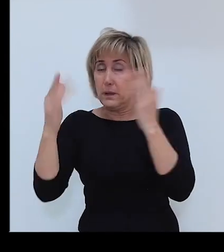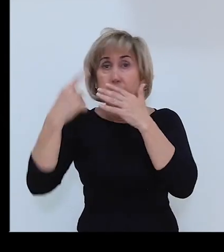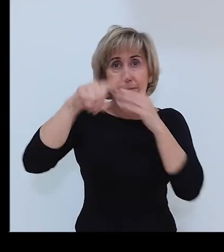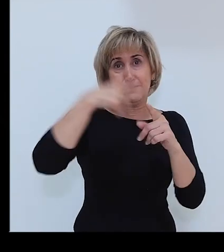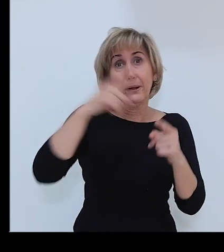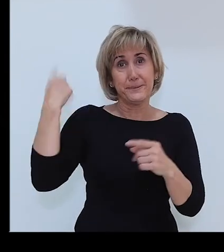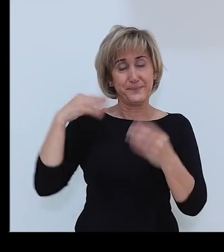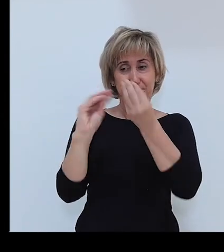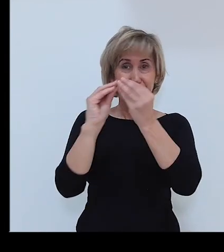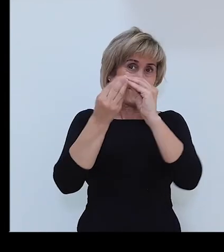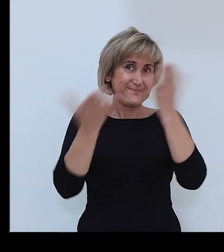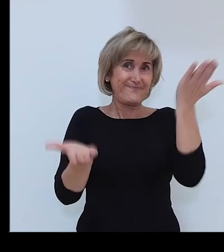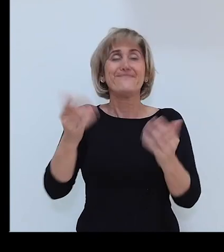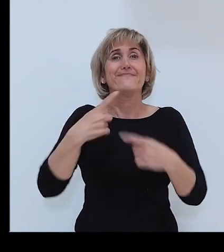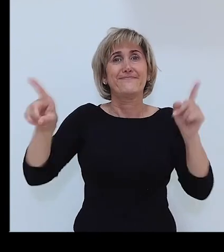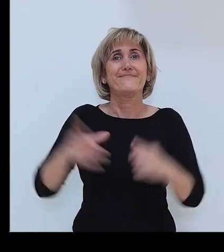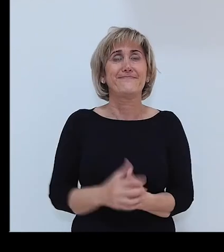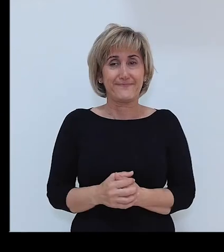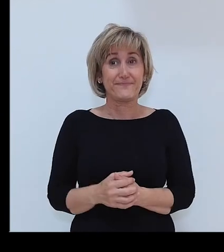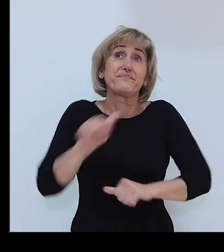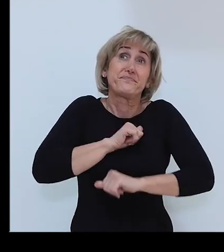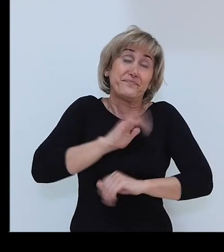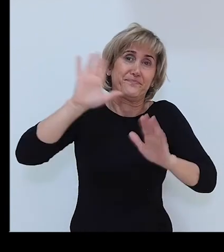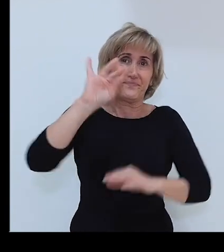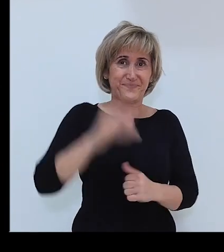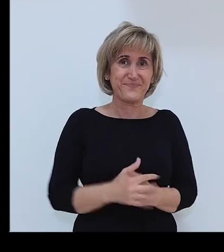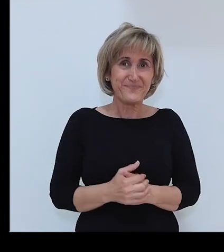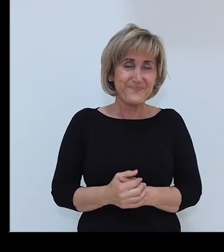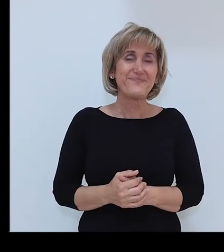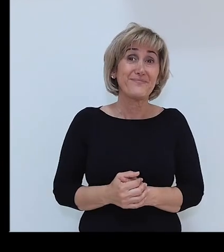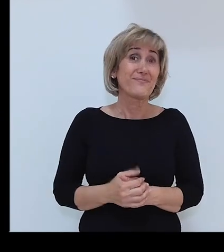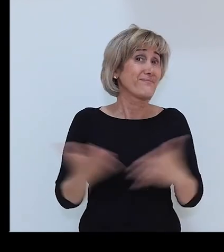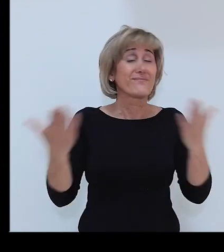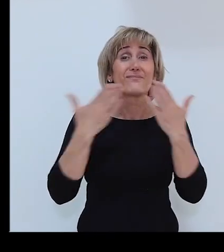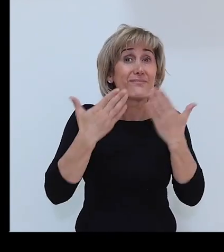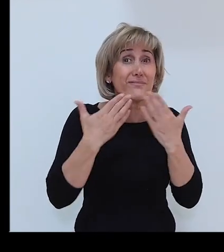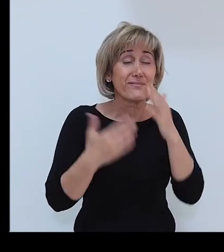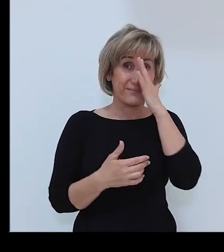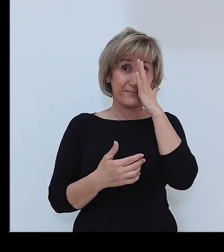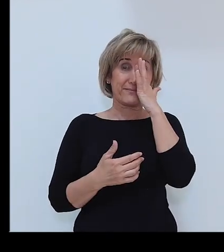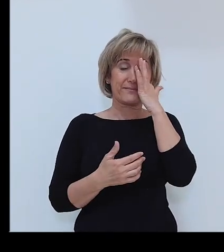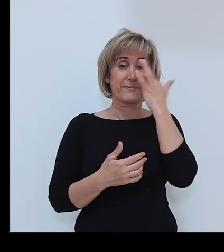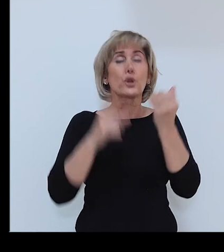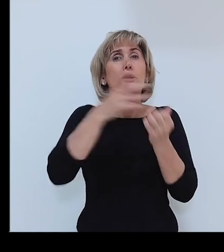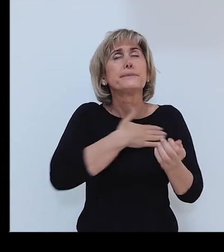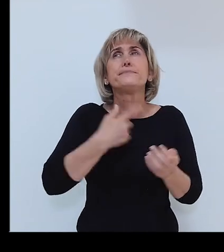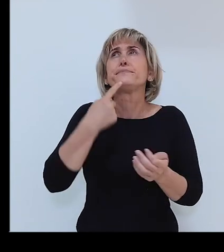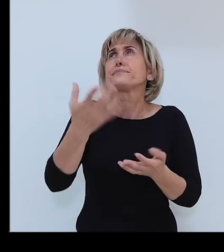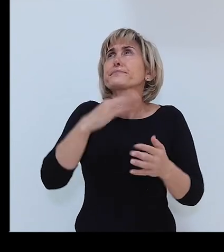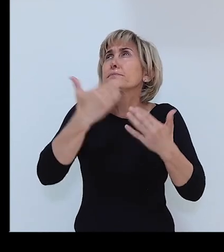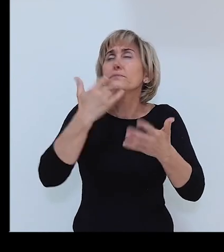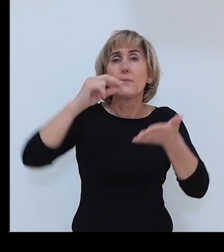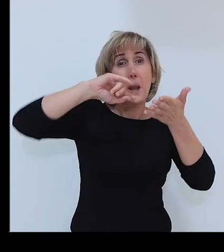se encontrarán unos manuales diferentes al que nosotros hemos Esperemos. estudiado. Esperemos que sí.